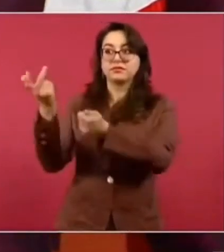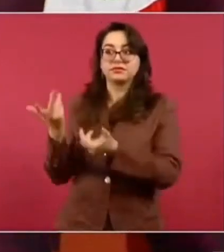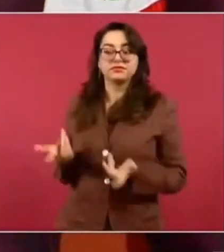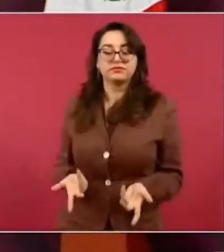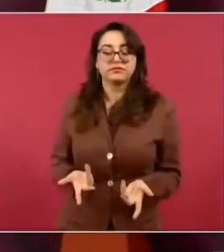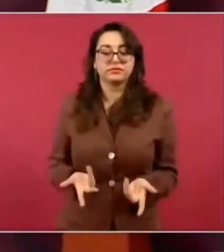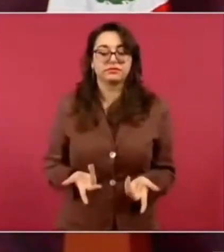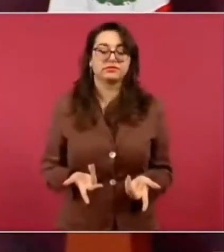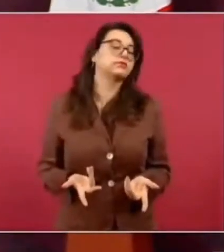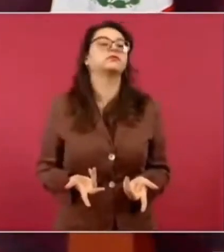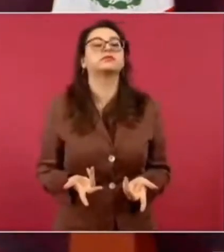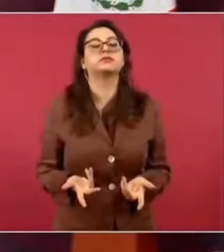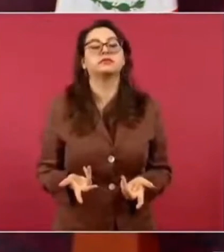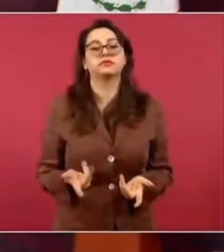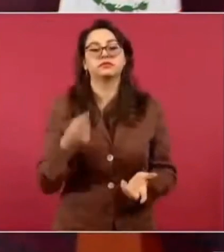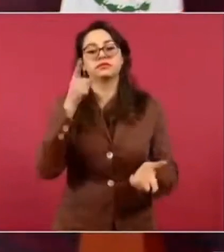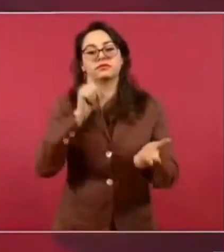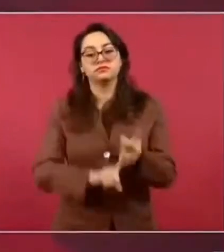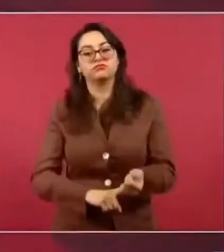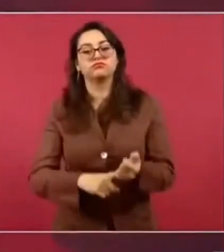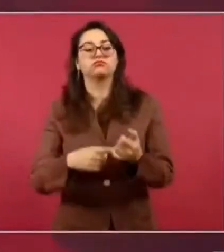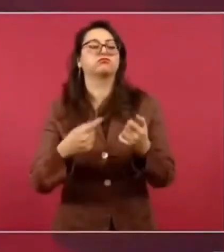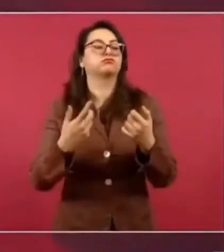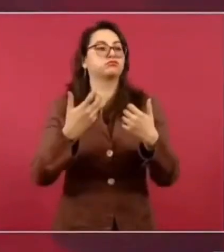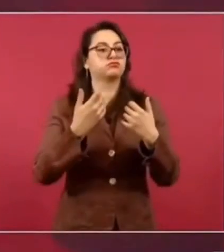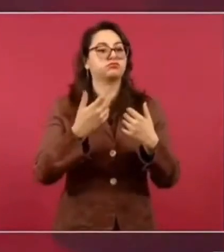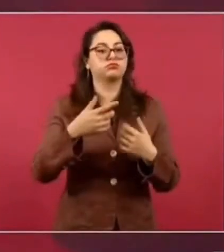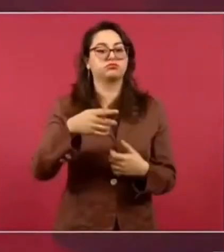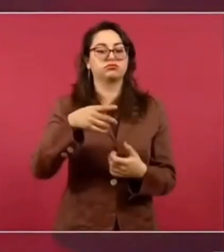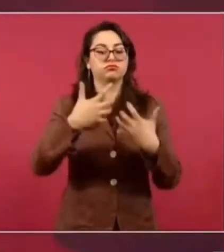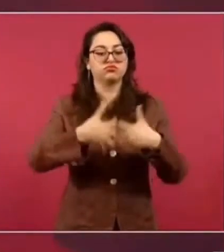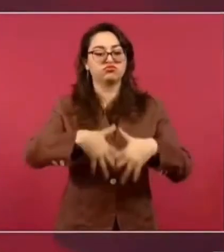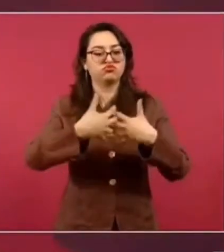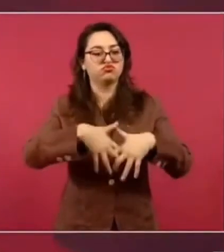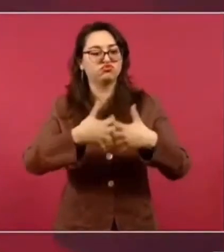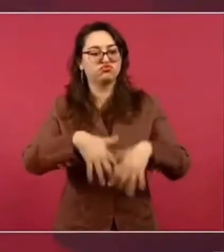para autoabasto, productores independientes,